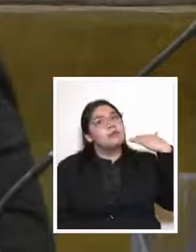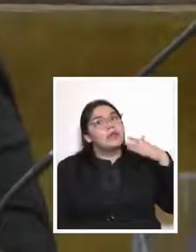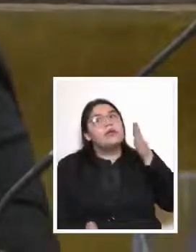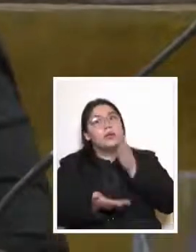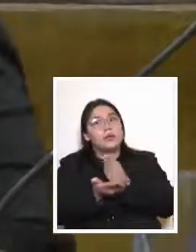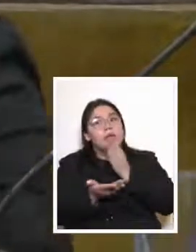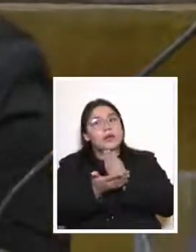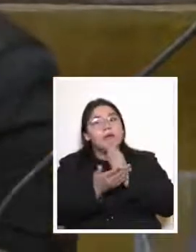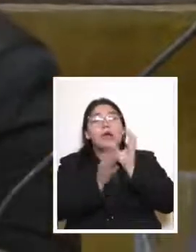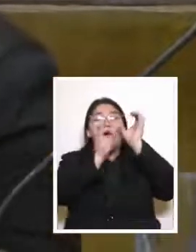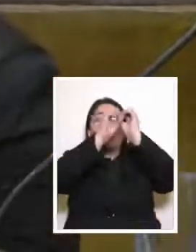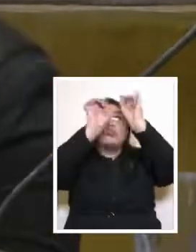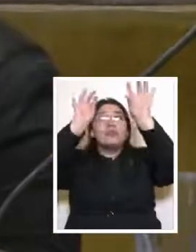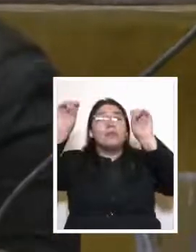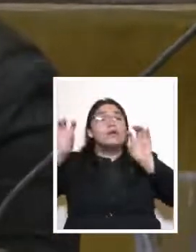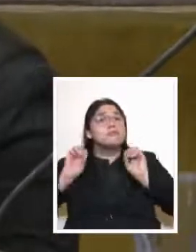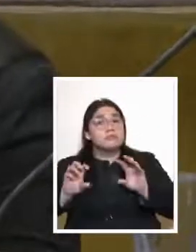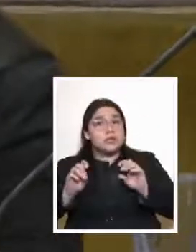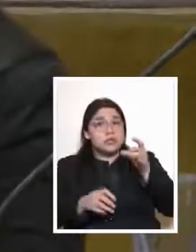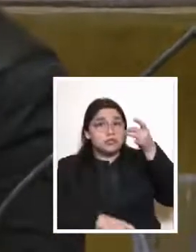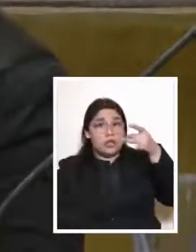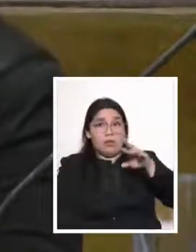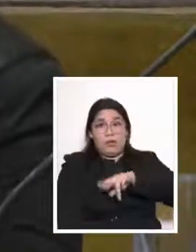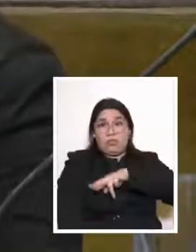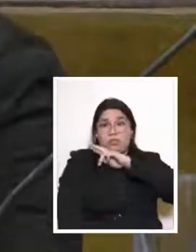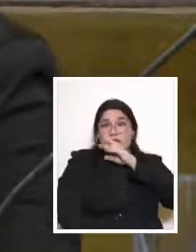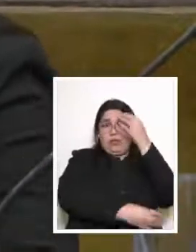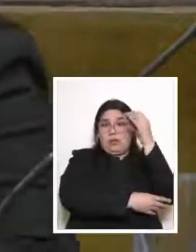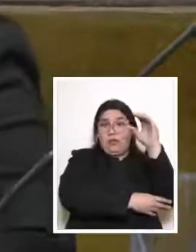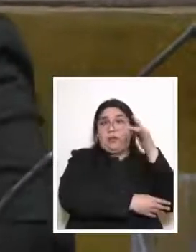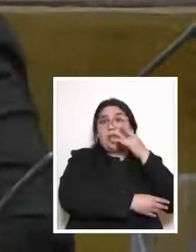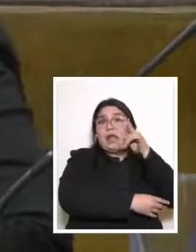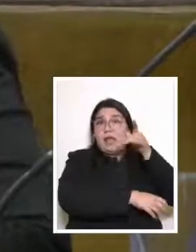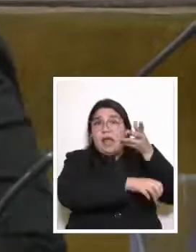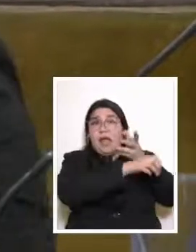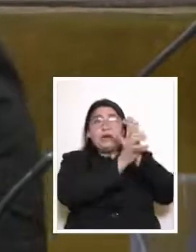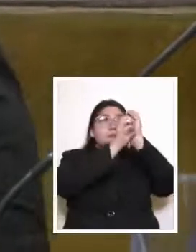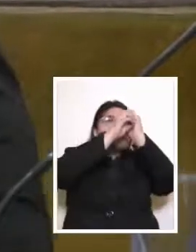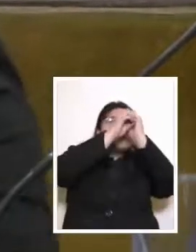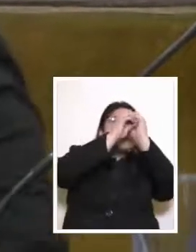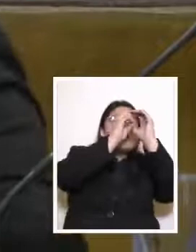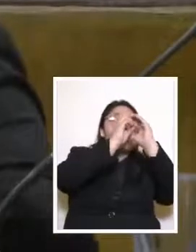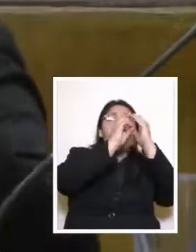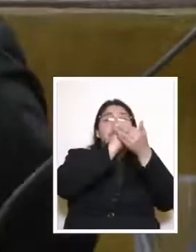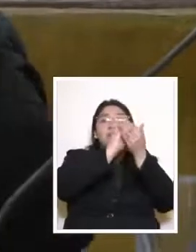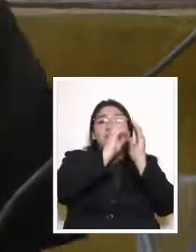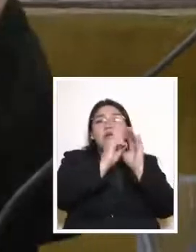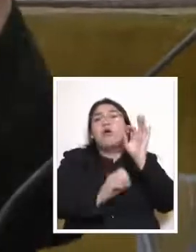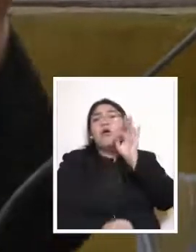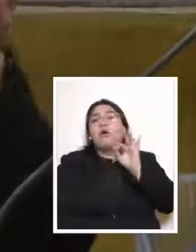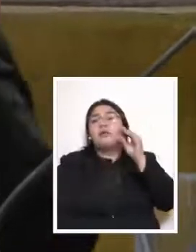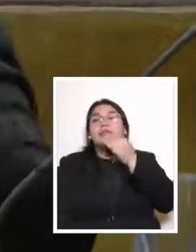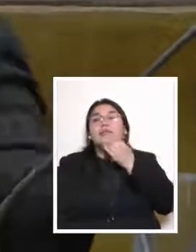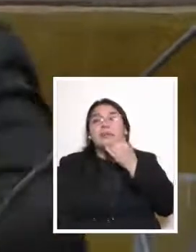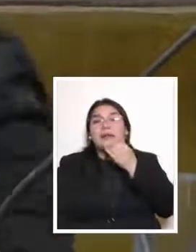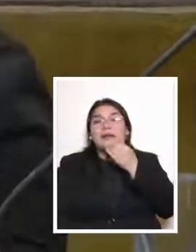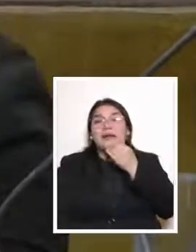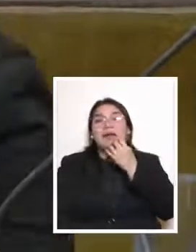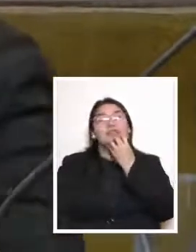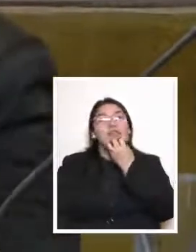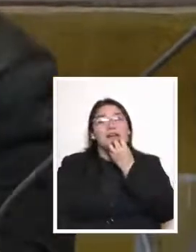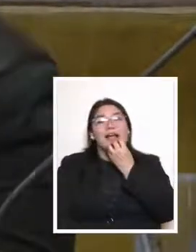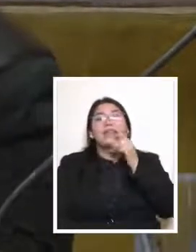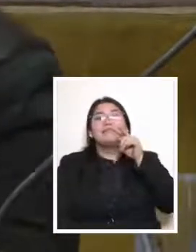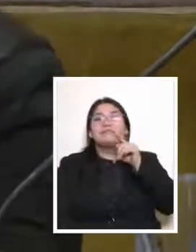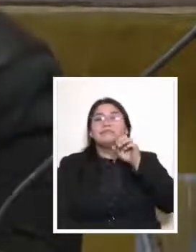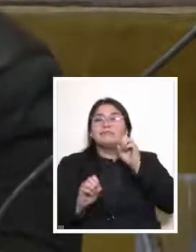las escuelas, no solamente en el Valle de Elqui, porque ahí están los grandes observatorios, o en la región de Antofagasta, donde está el radiotelescopio más grande del